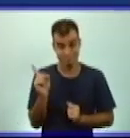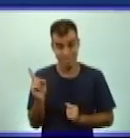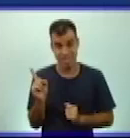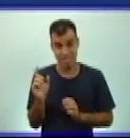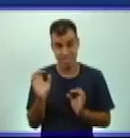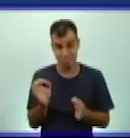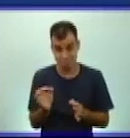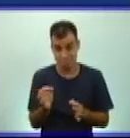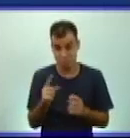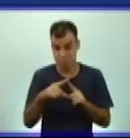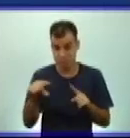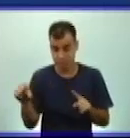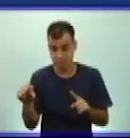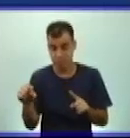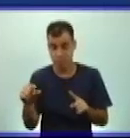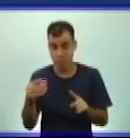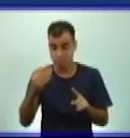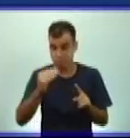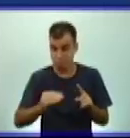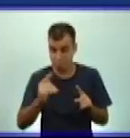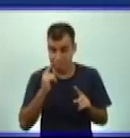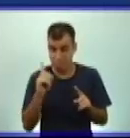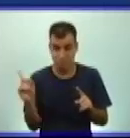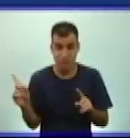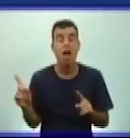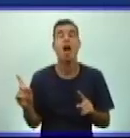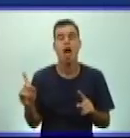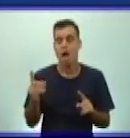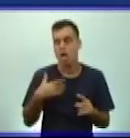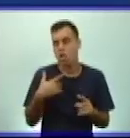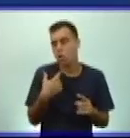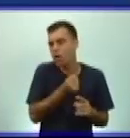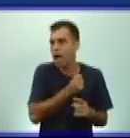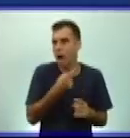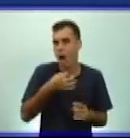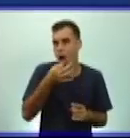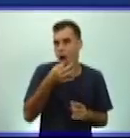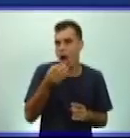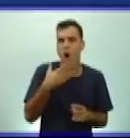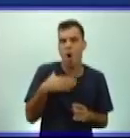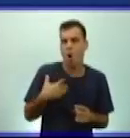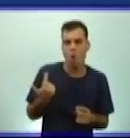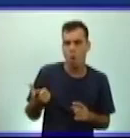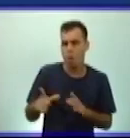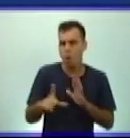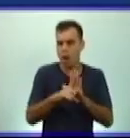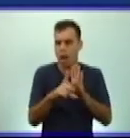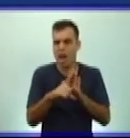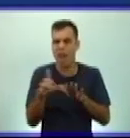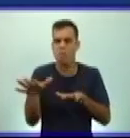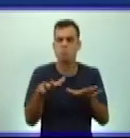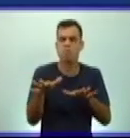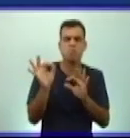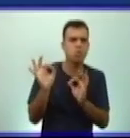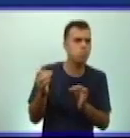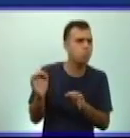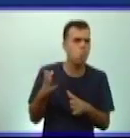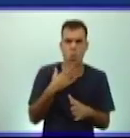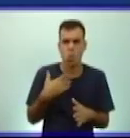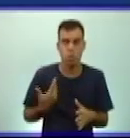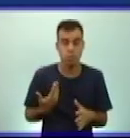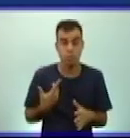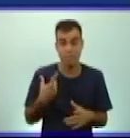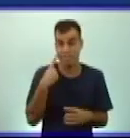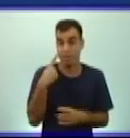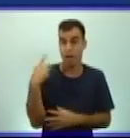rotación, me gustaría comentarles sobre las aplicaciones precisamente que tiene este movimiento. En la naturaleza todos